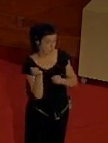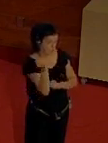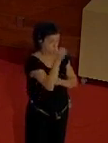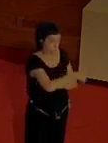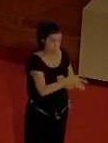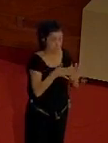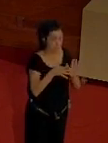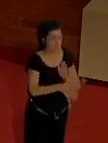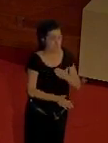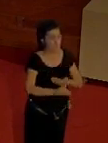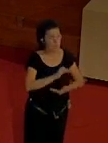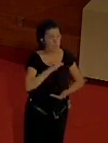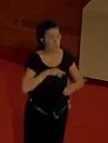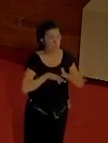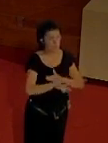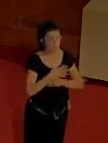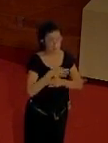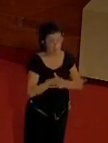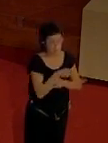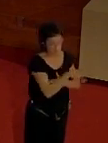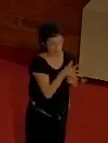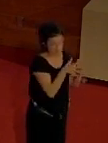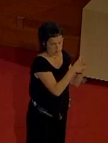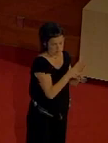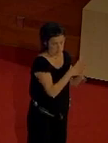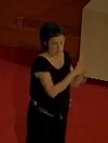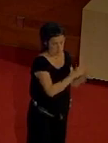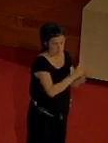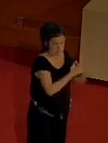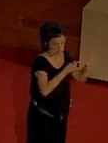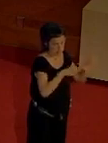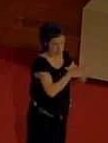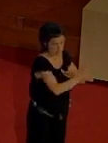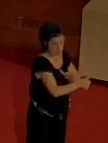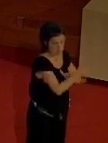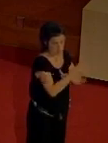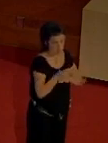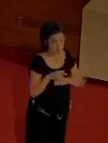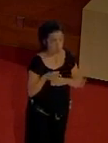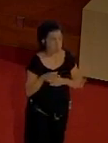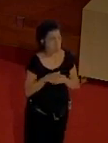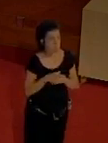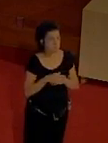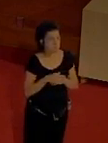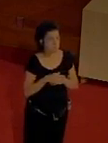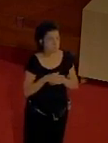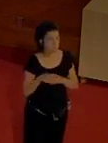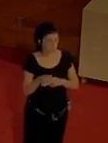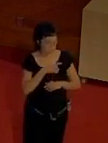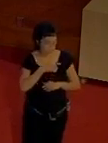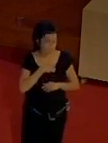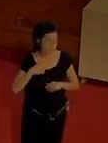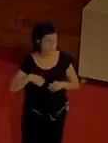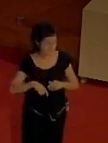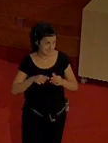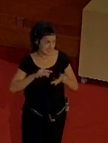buques de guerra estadounidenses tecnológicamente son más avanzados y los 296 de Estados Unidos tienen un mayor tonelaje